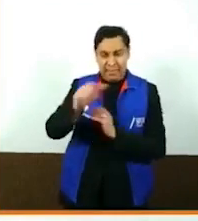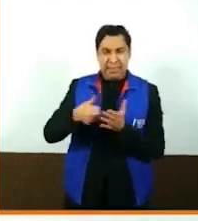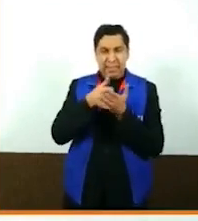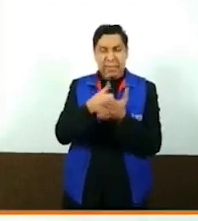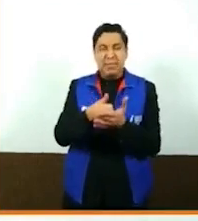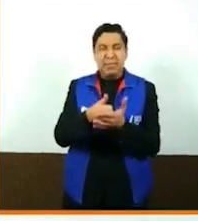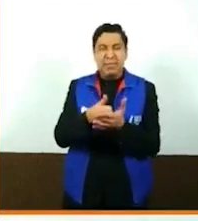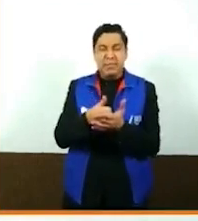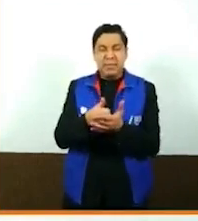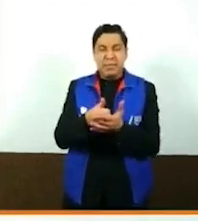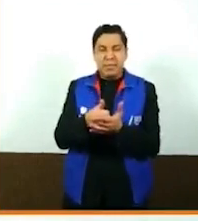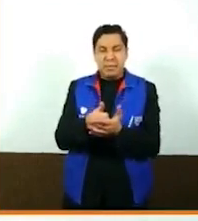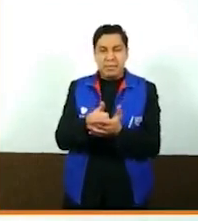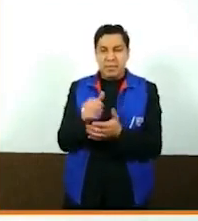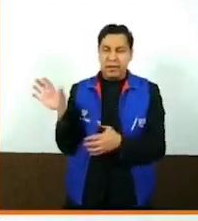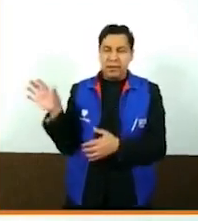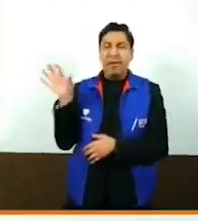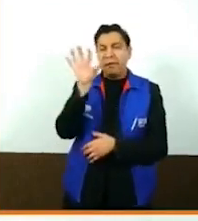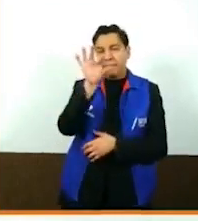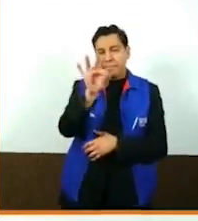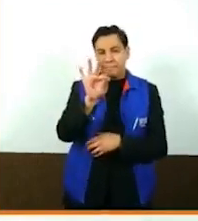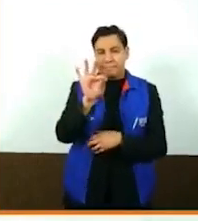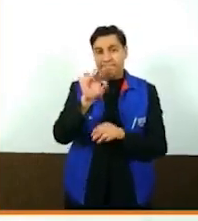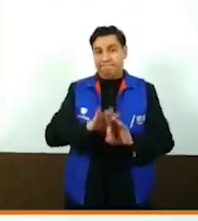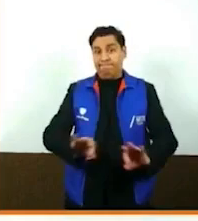CEMEFI, que nos dirija un mensaje, por favor.